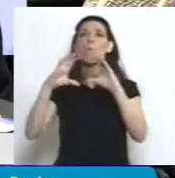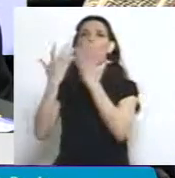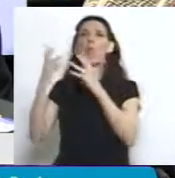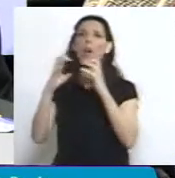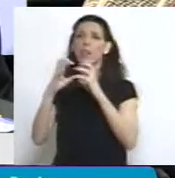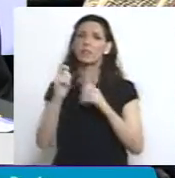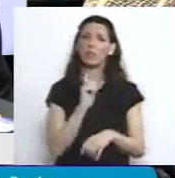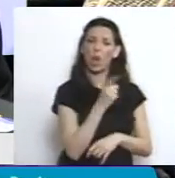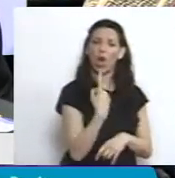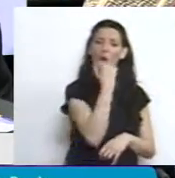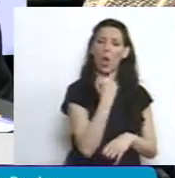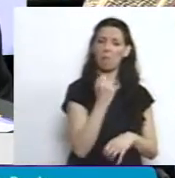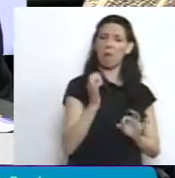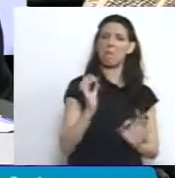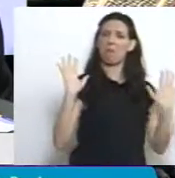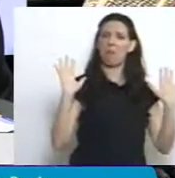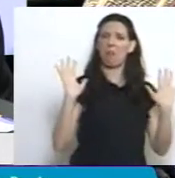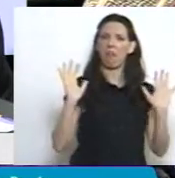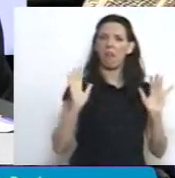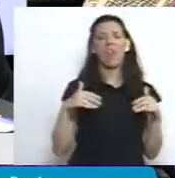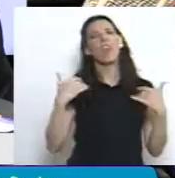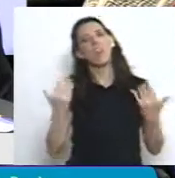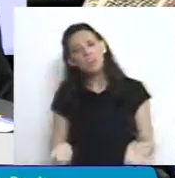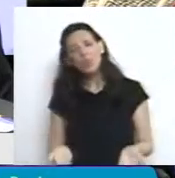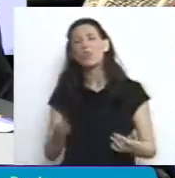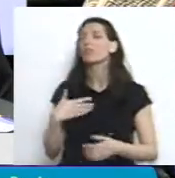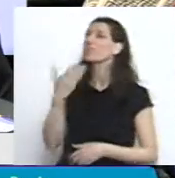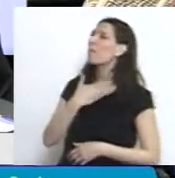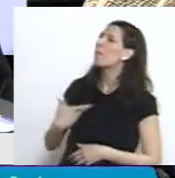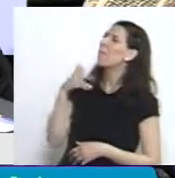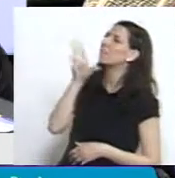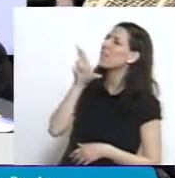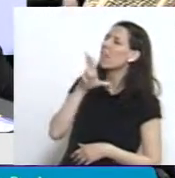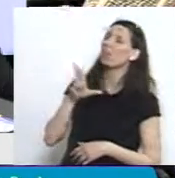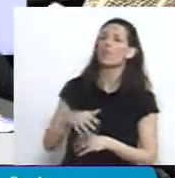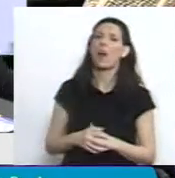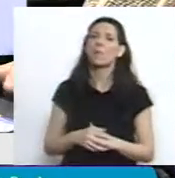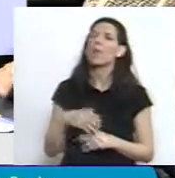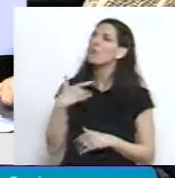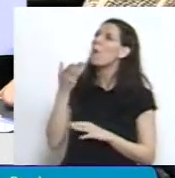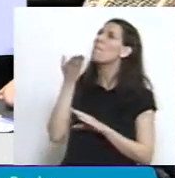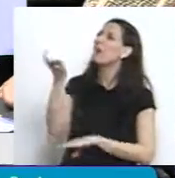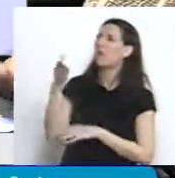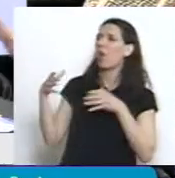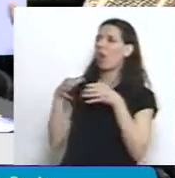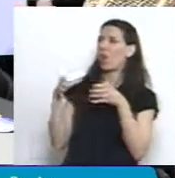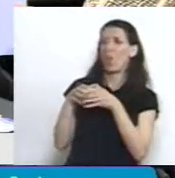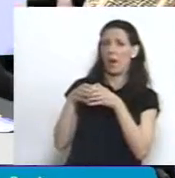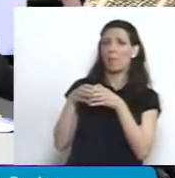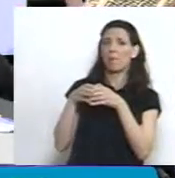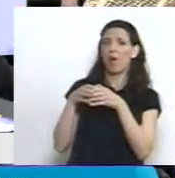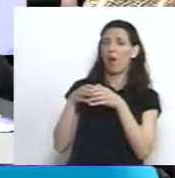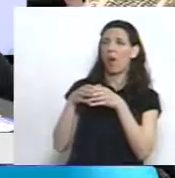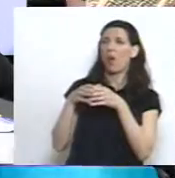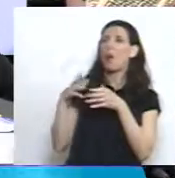se desplome la economía. Así que, en ese sentido, Presidenta, voy a pedir el respaldo del cuerpo para esta ley y